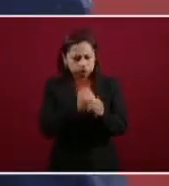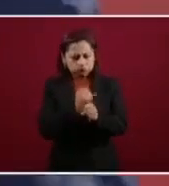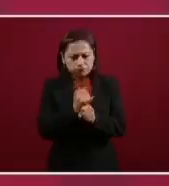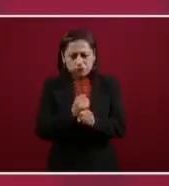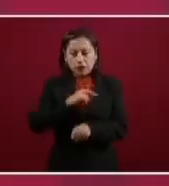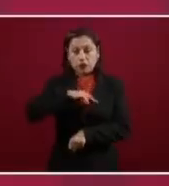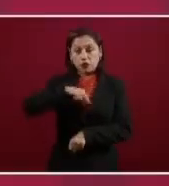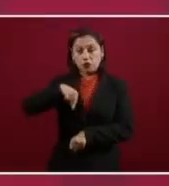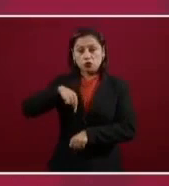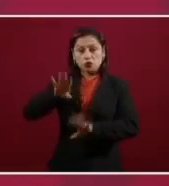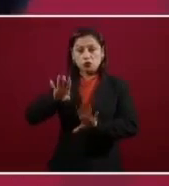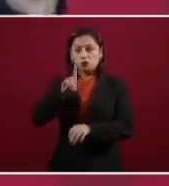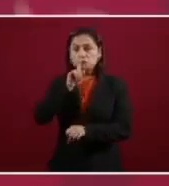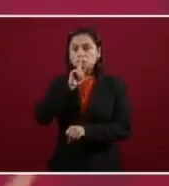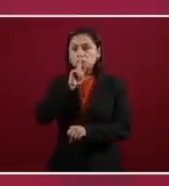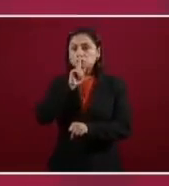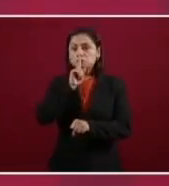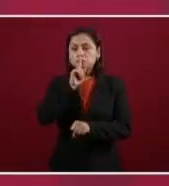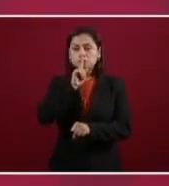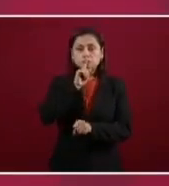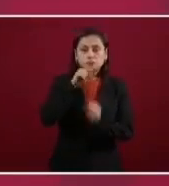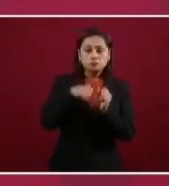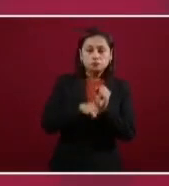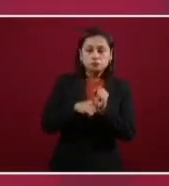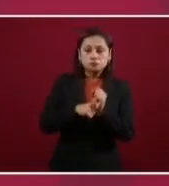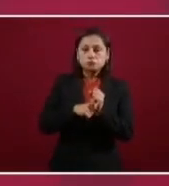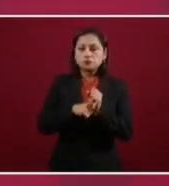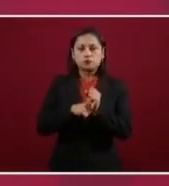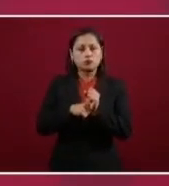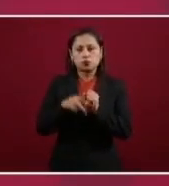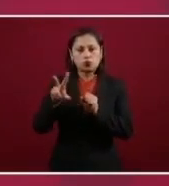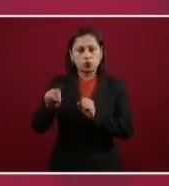una cosa es que no haya persecución